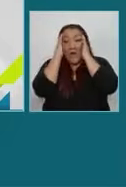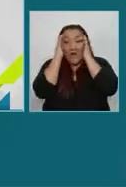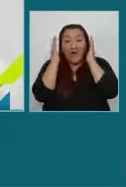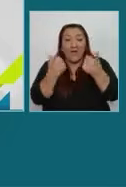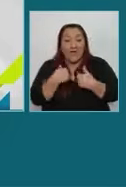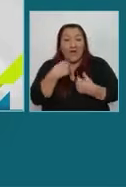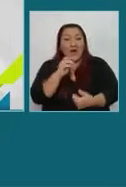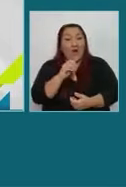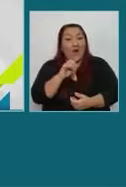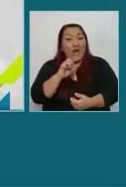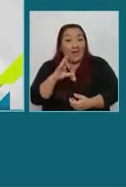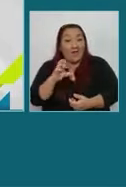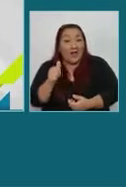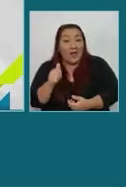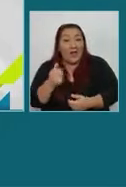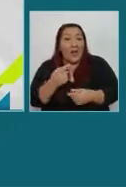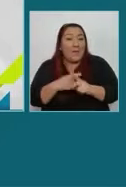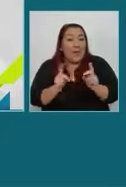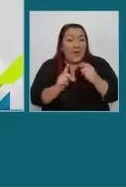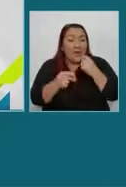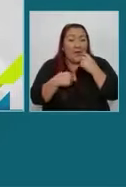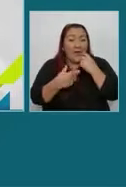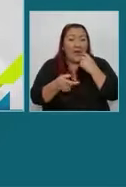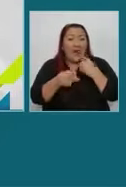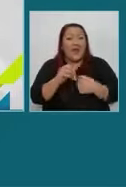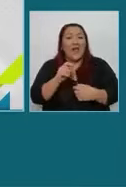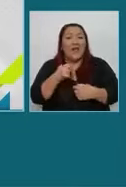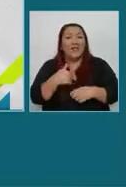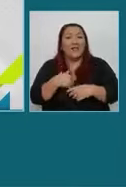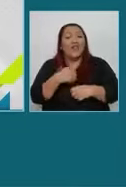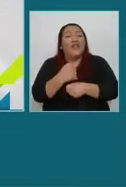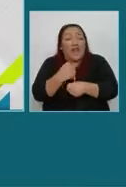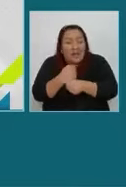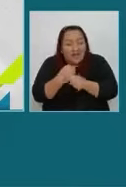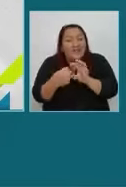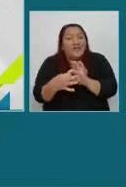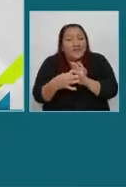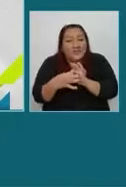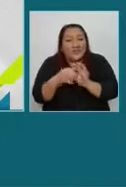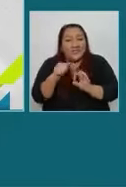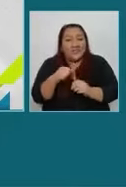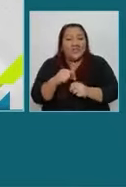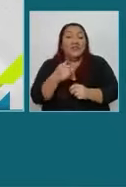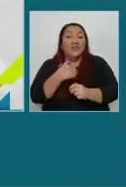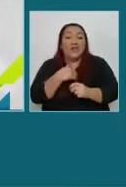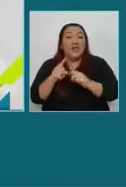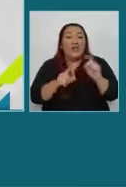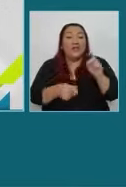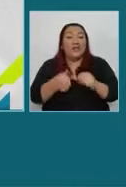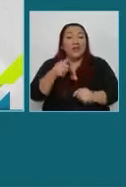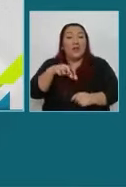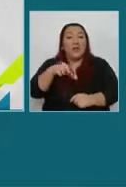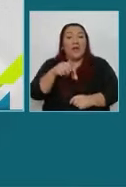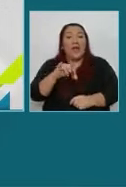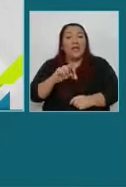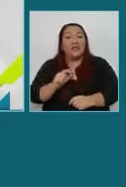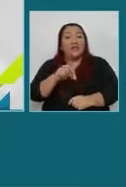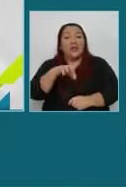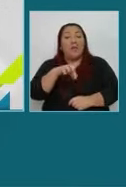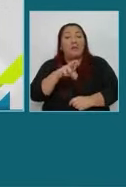OEFA, pero porque no estoy. Trabajamos muy de cerca con OEFA. Yo soy el director país del